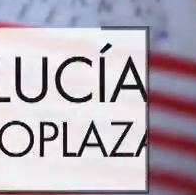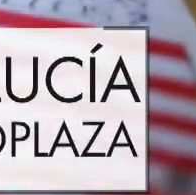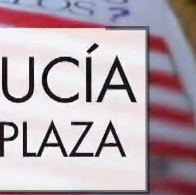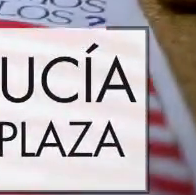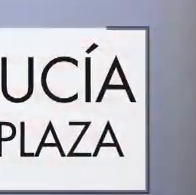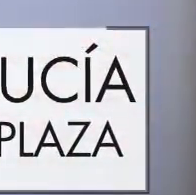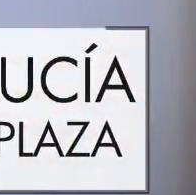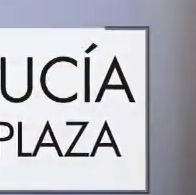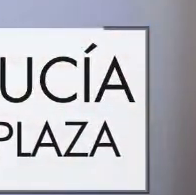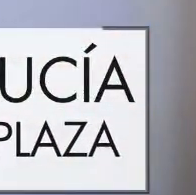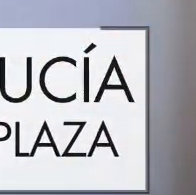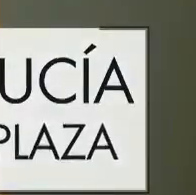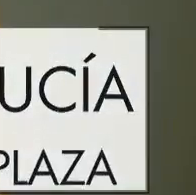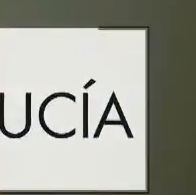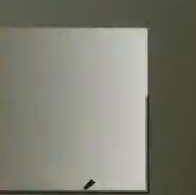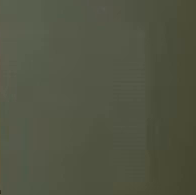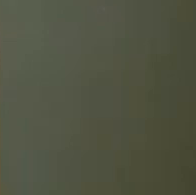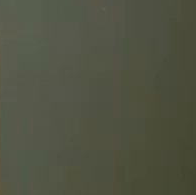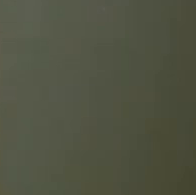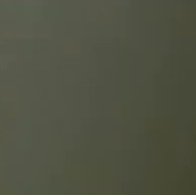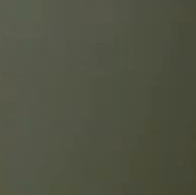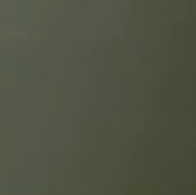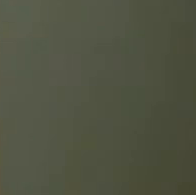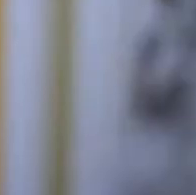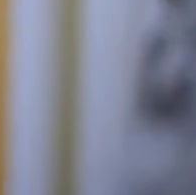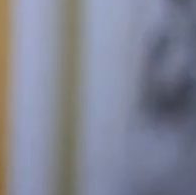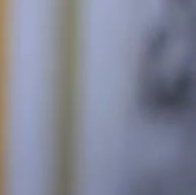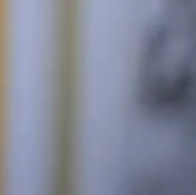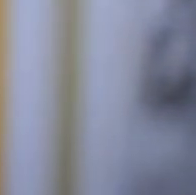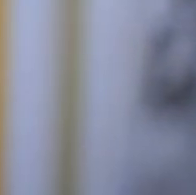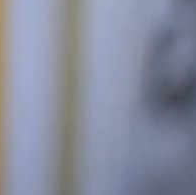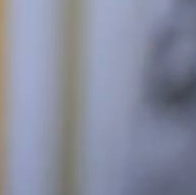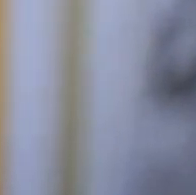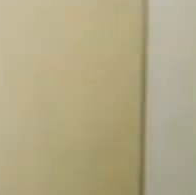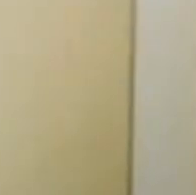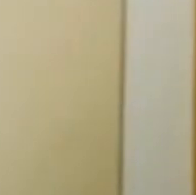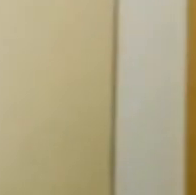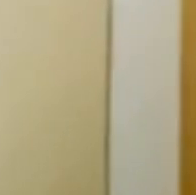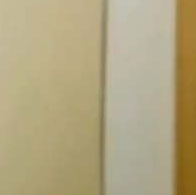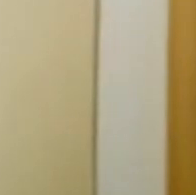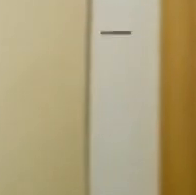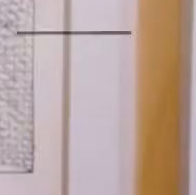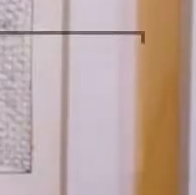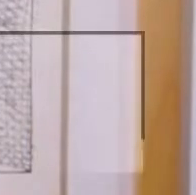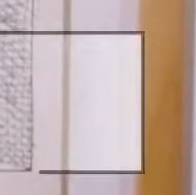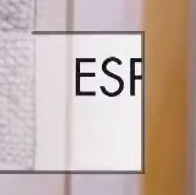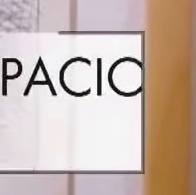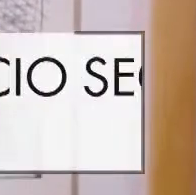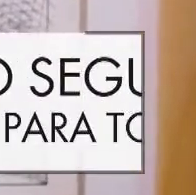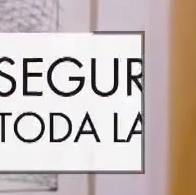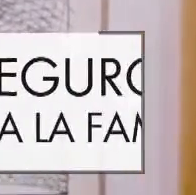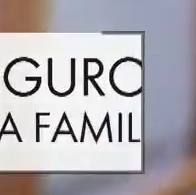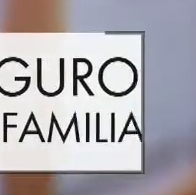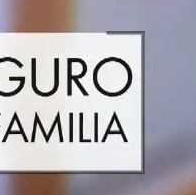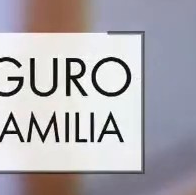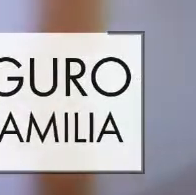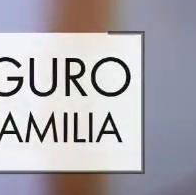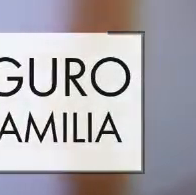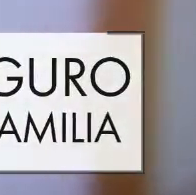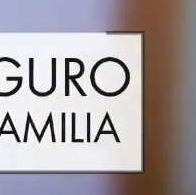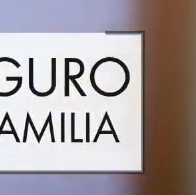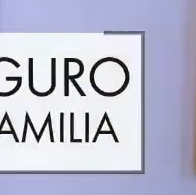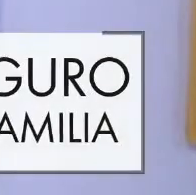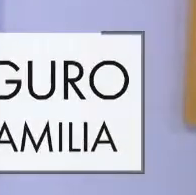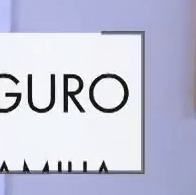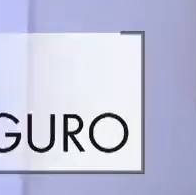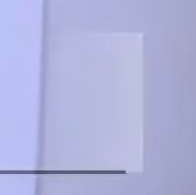Santa Lucía, frente a la Macroplaza. Martes y domingo todos entran gratis. Recuerda, somos un espacio seguro para